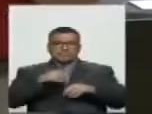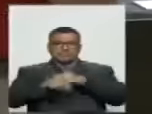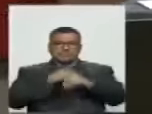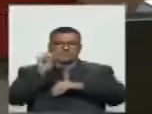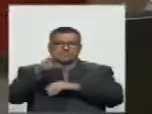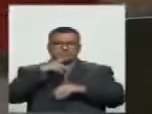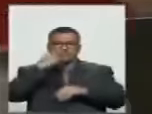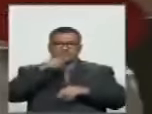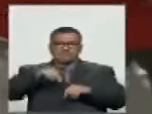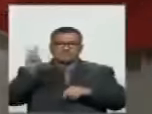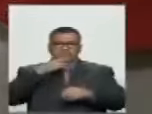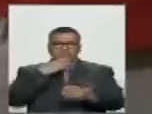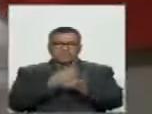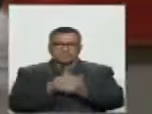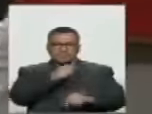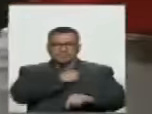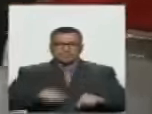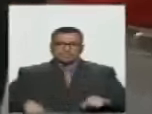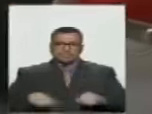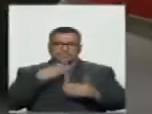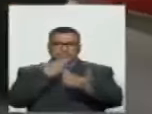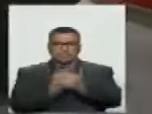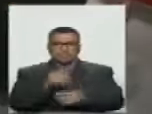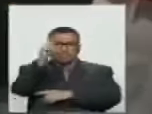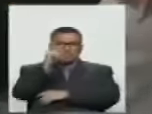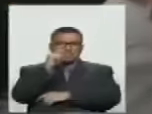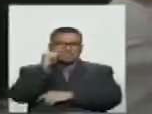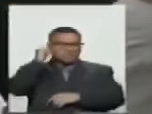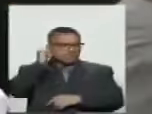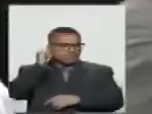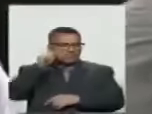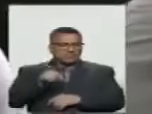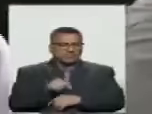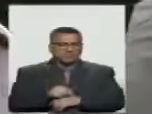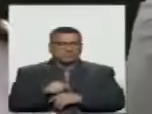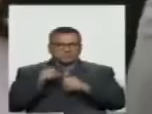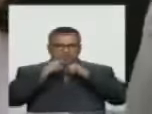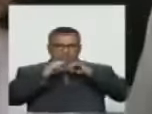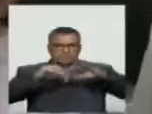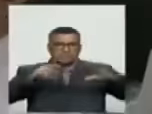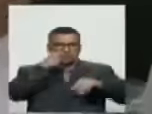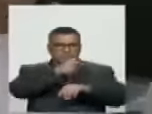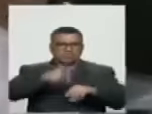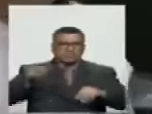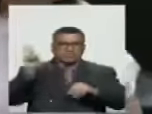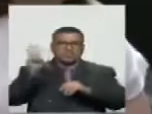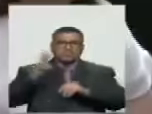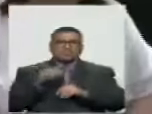en Venezuela. Muchas gracias, señor presidente. Muchas gracias, diputados y diputadas. Bendiciones al pueblo de Venezuela.